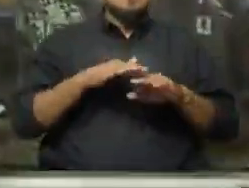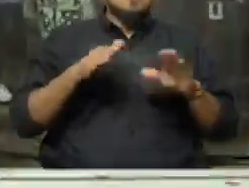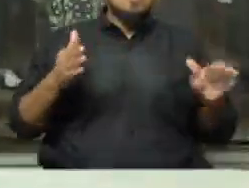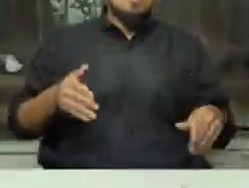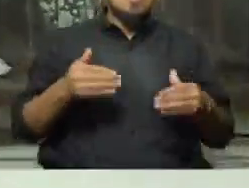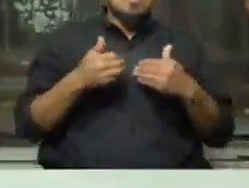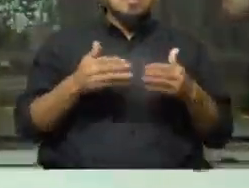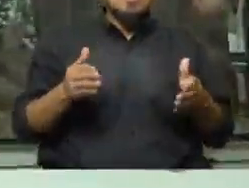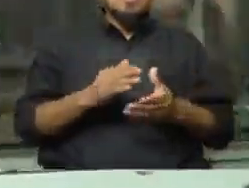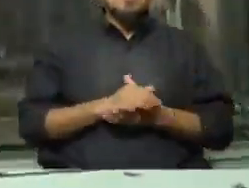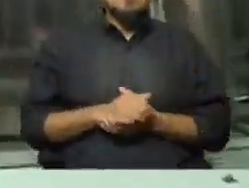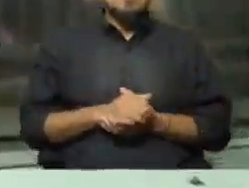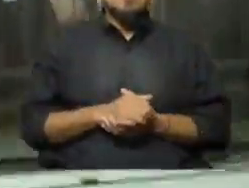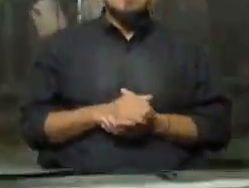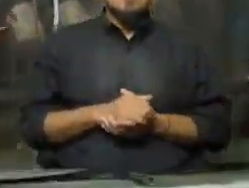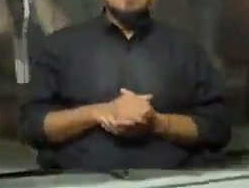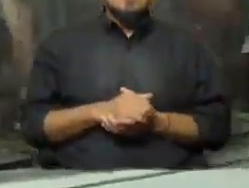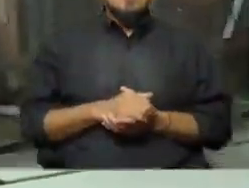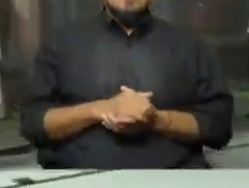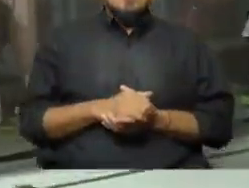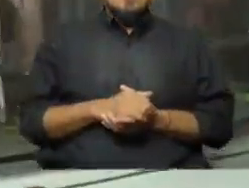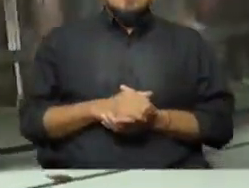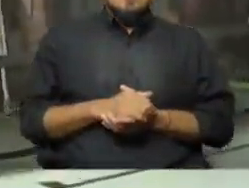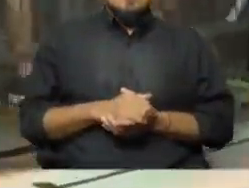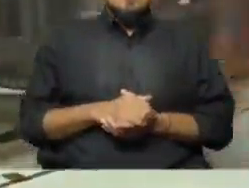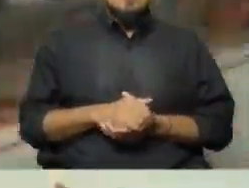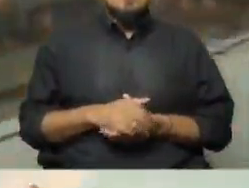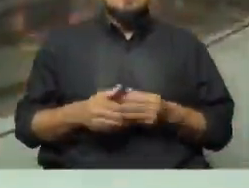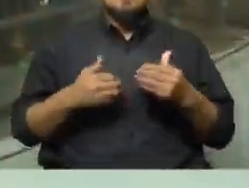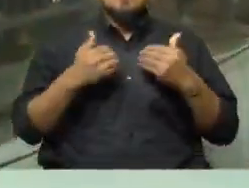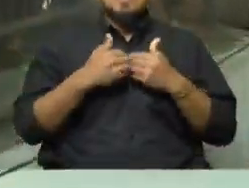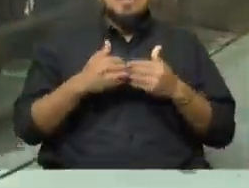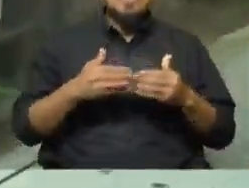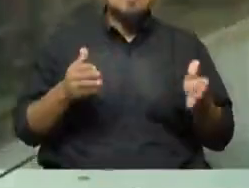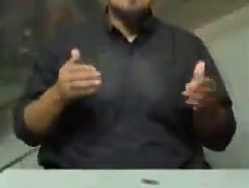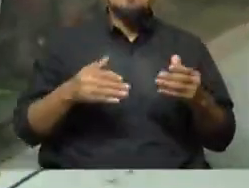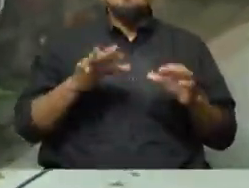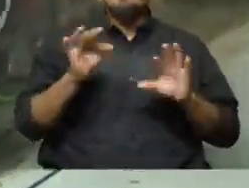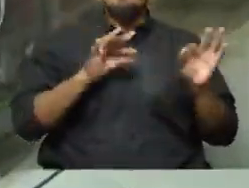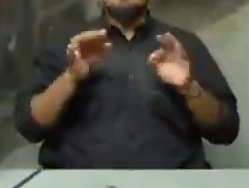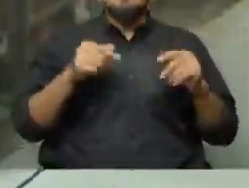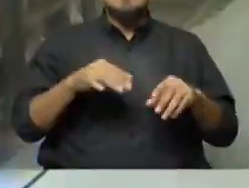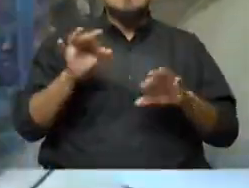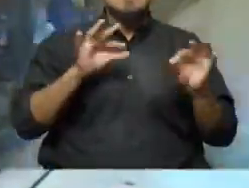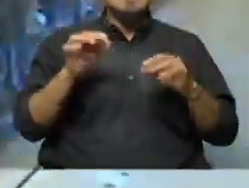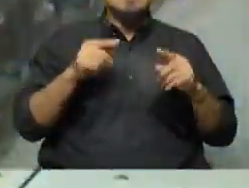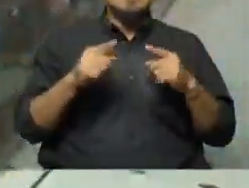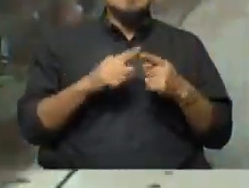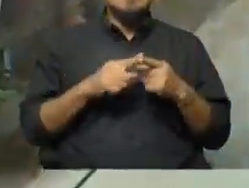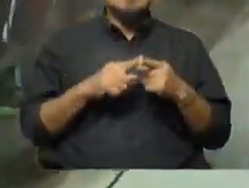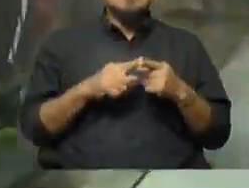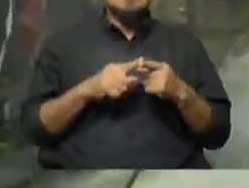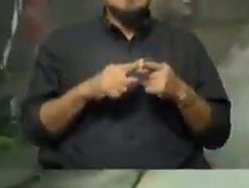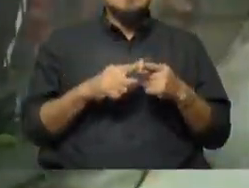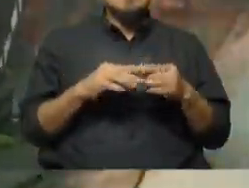disfrutarlo. ¿Cómo funciona este proceso, bueno, de elegir ganadores? Es un concurso de